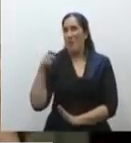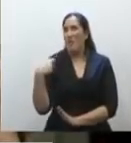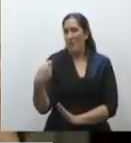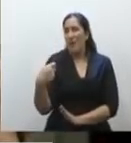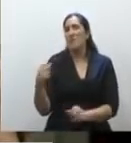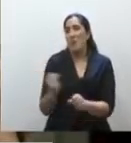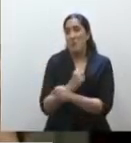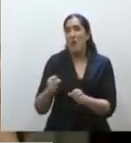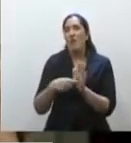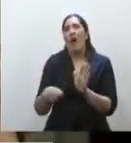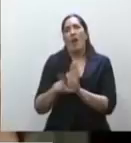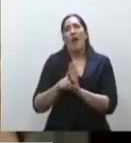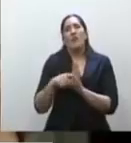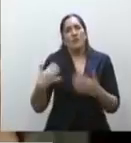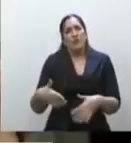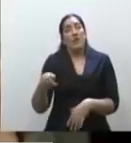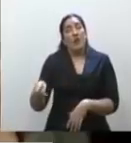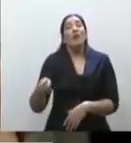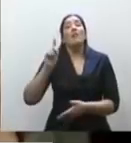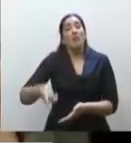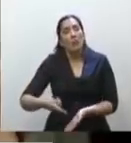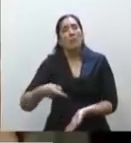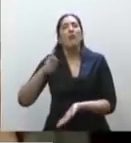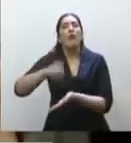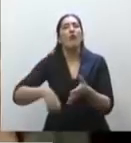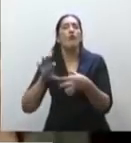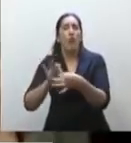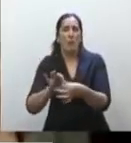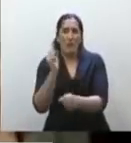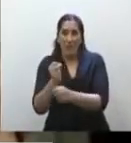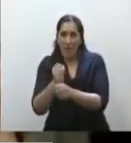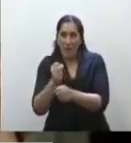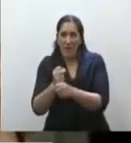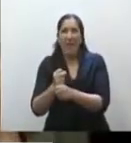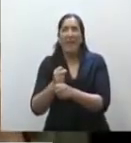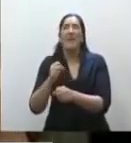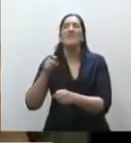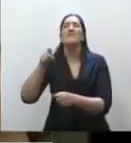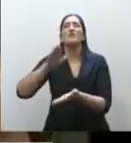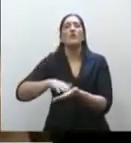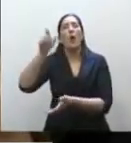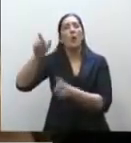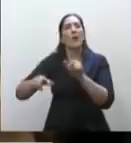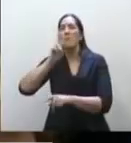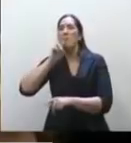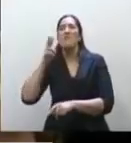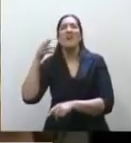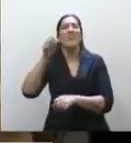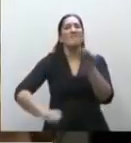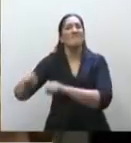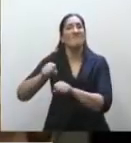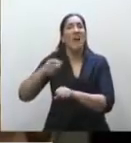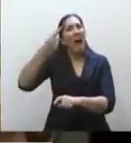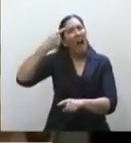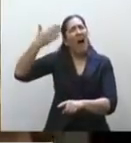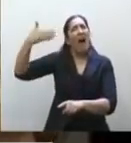sancionar como ley el convenio laboral del personal de trabajo en las casas de familia, algo que Evita no había podido lograr